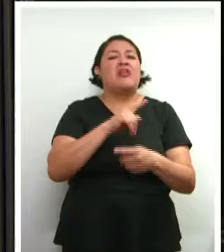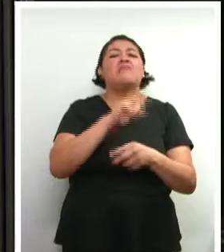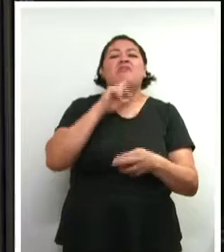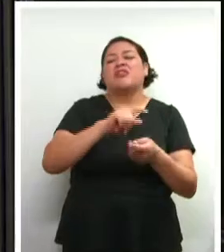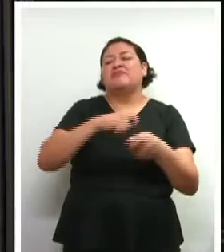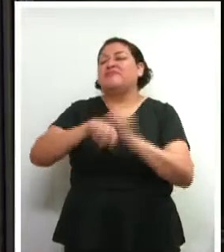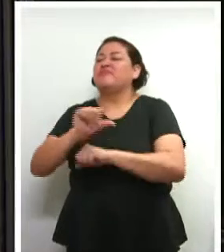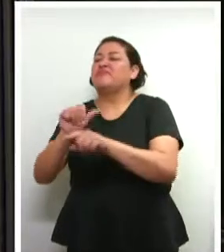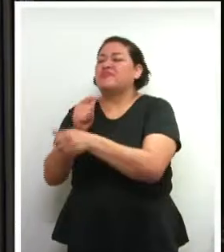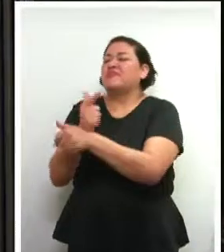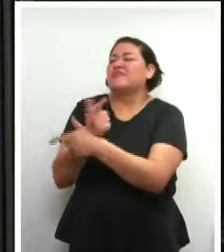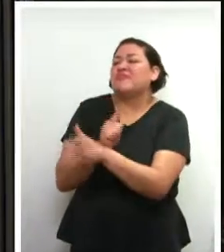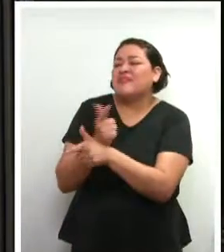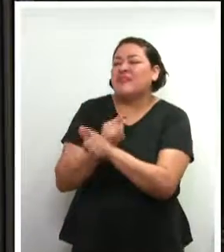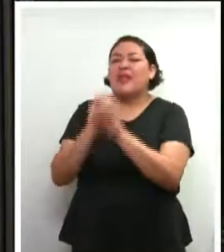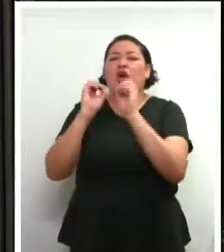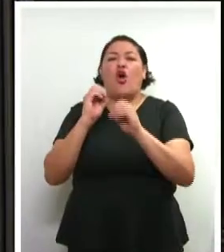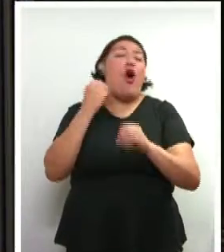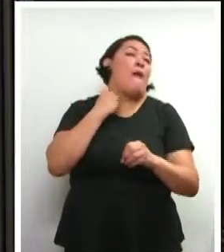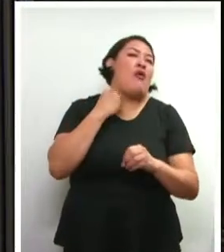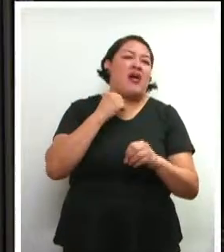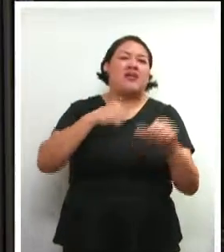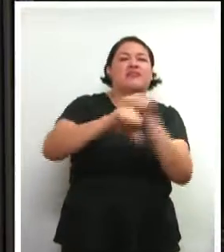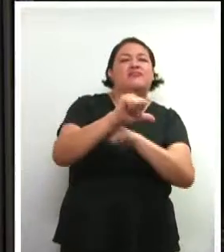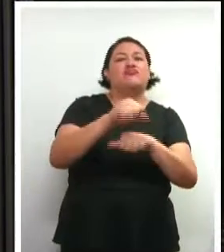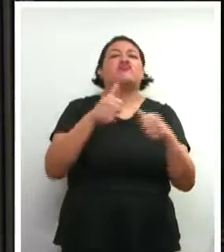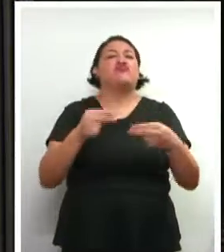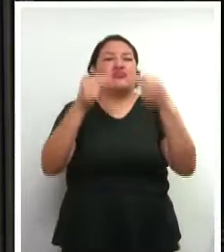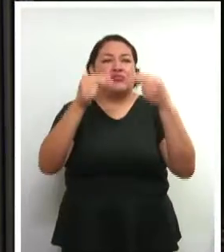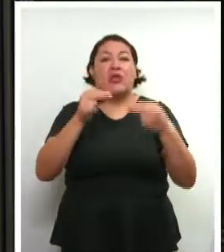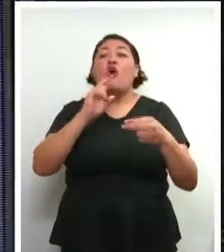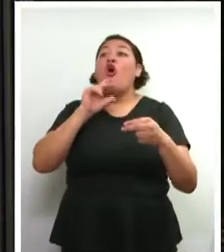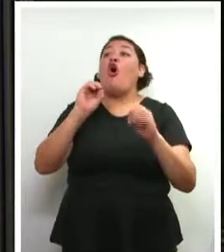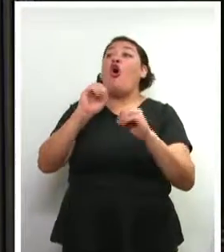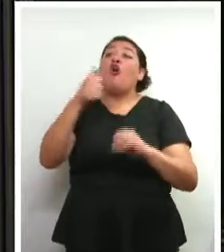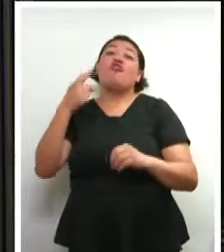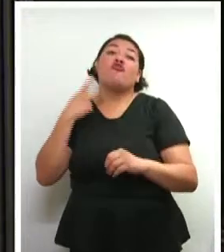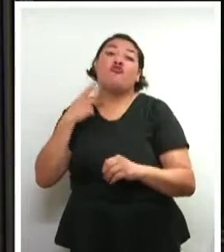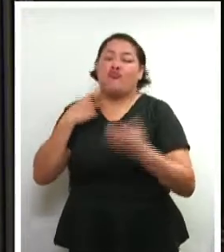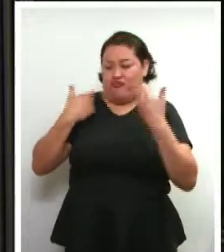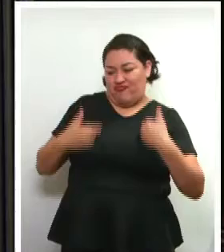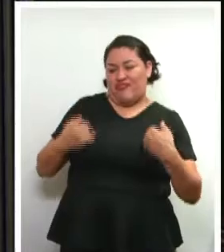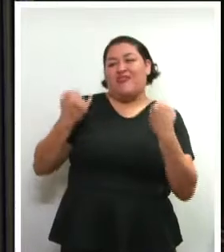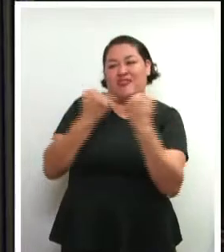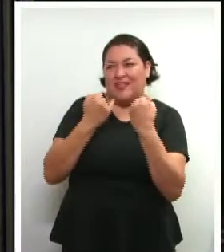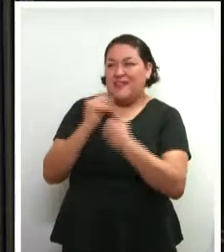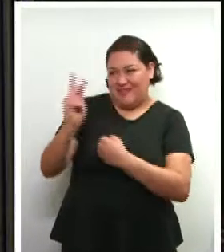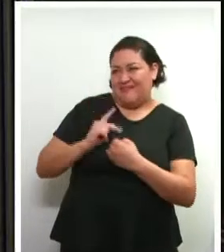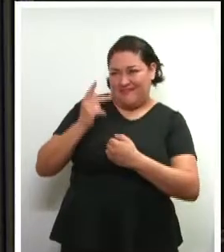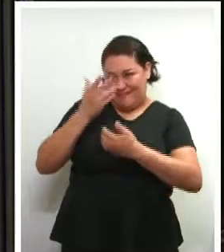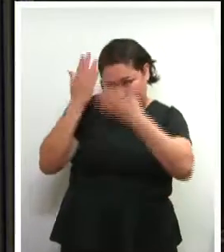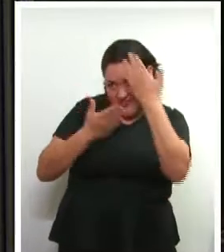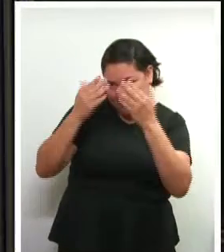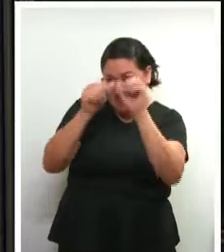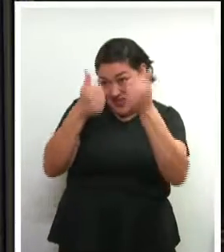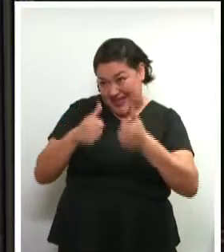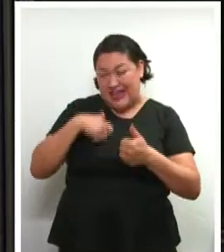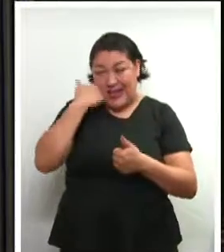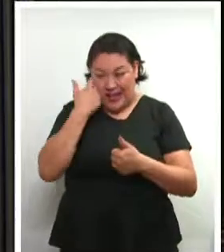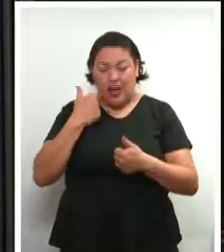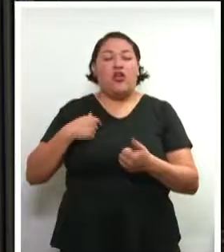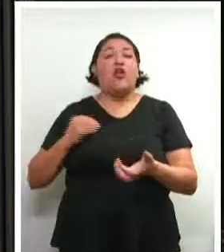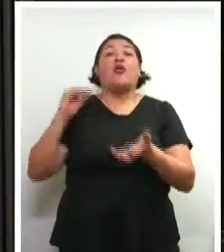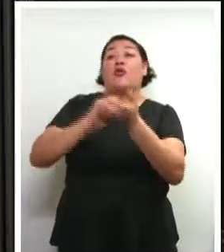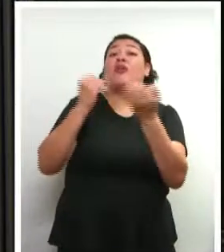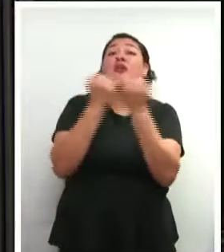no existen que tienen un negocio de cualquier índole? ¿O cuántos políticos no hubieran querido estudiar, como yo, las bellas artes? Gracias. Y otra cosa última, concluyo. En